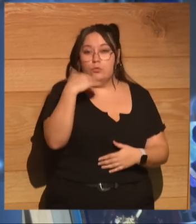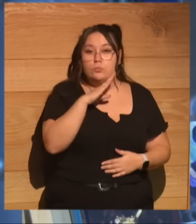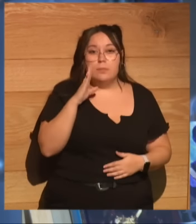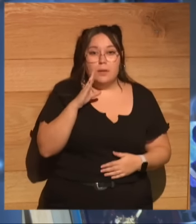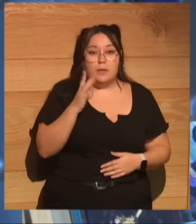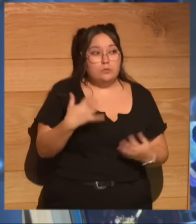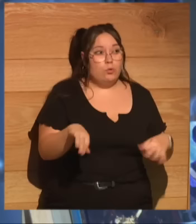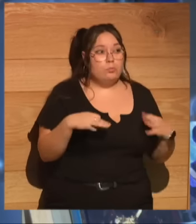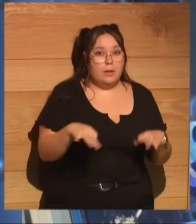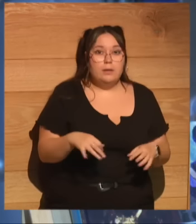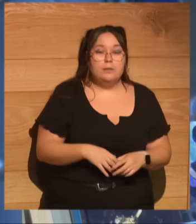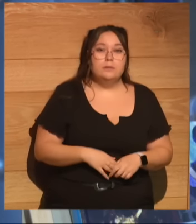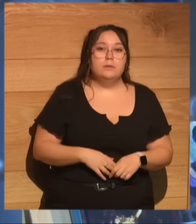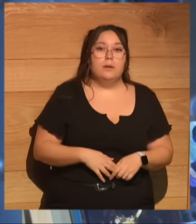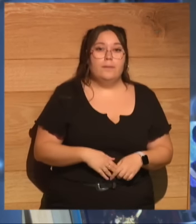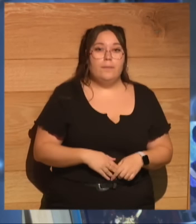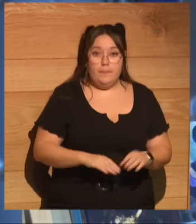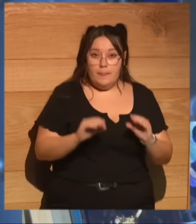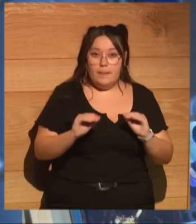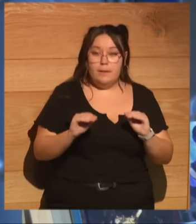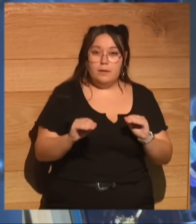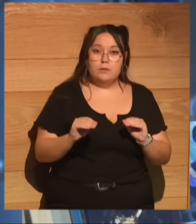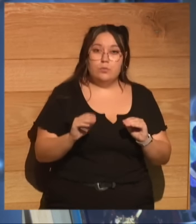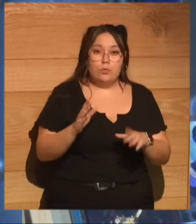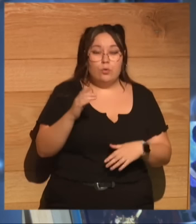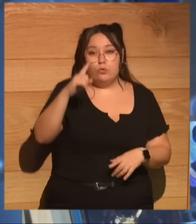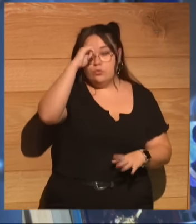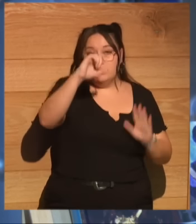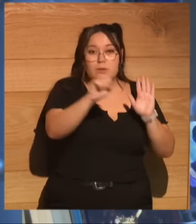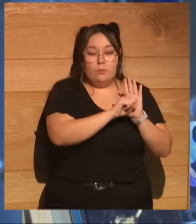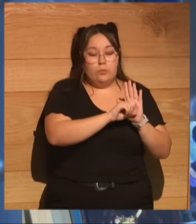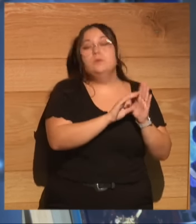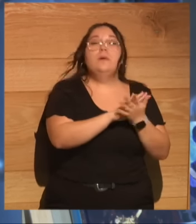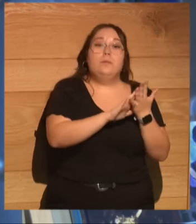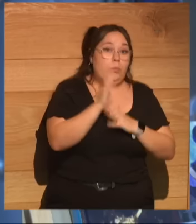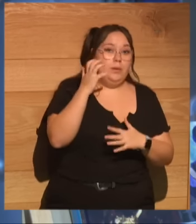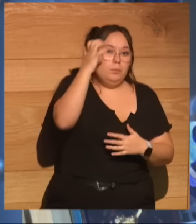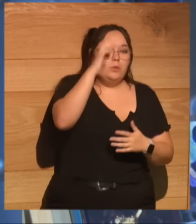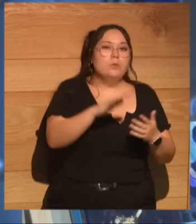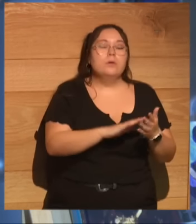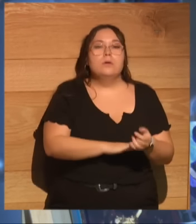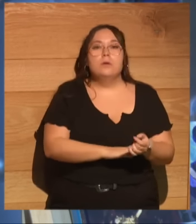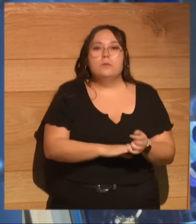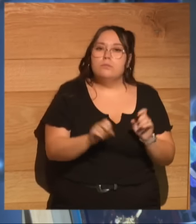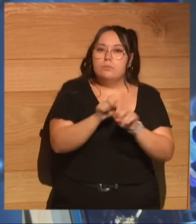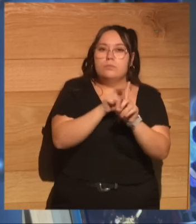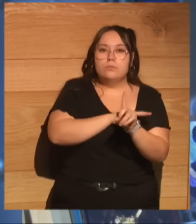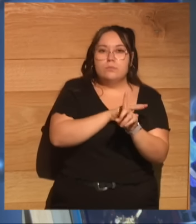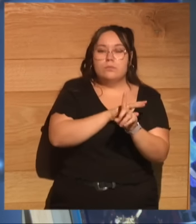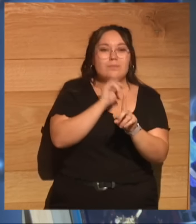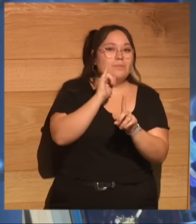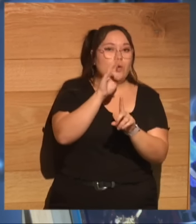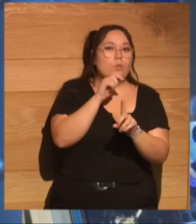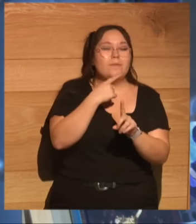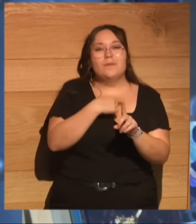más bien normales, y sus pretendidos traumas, volvemos ahora a Tim Burton, tienen más que ver con ese aspecto que no ha mencionado Juan, que es que